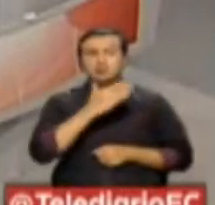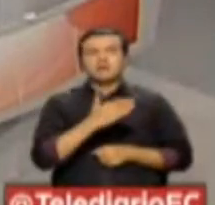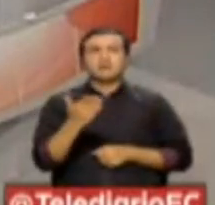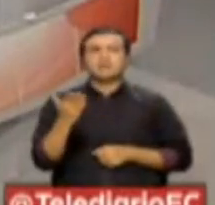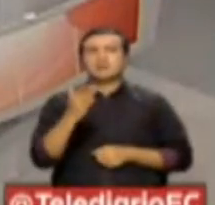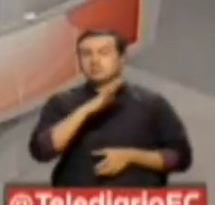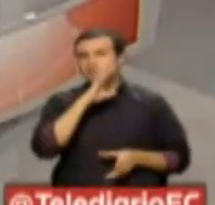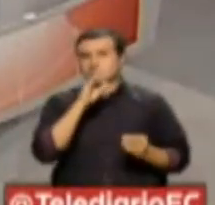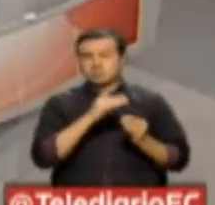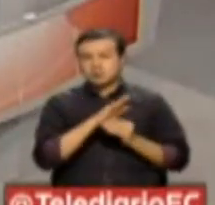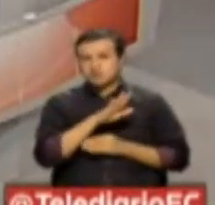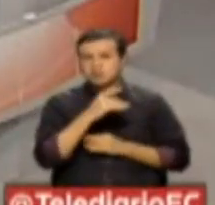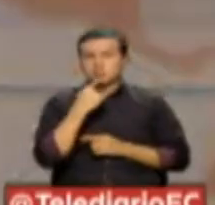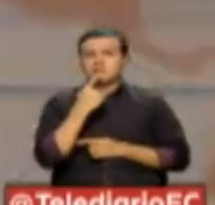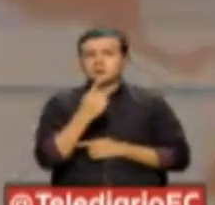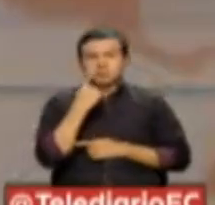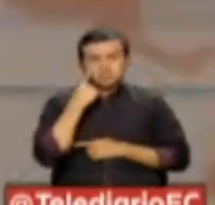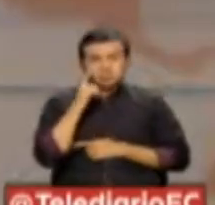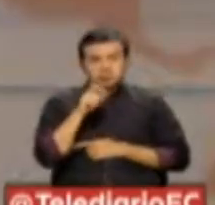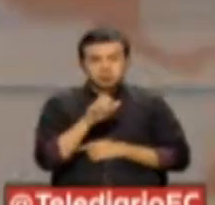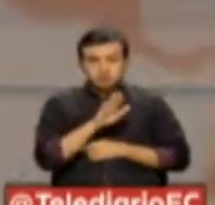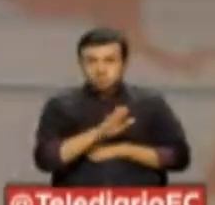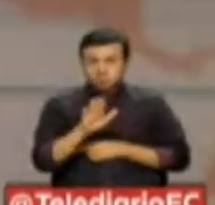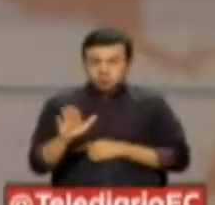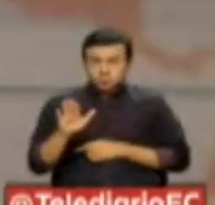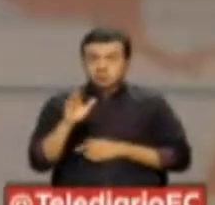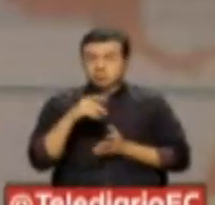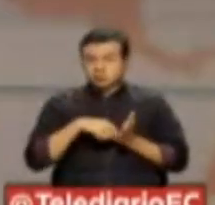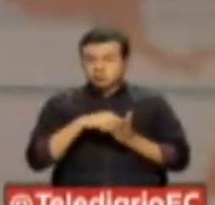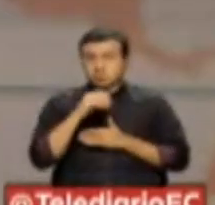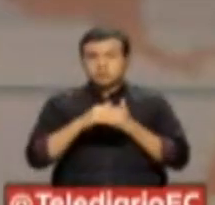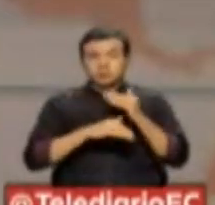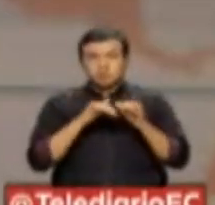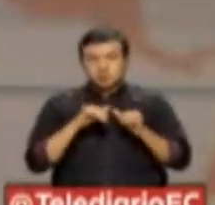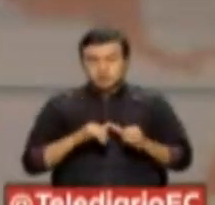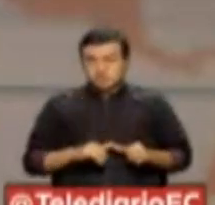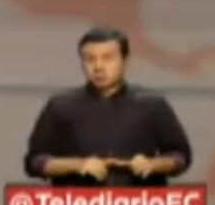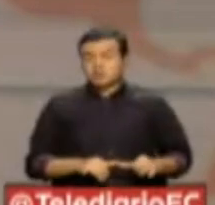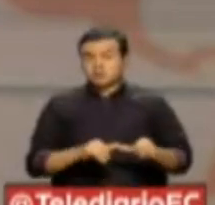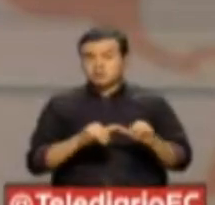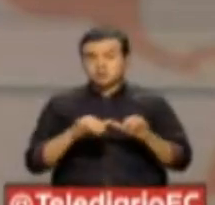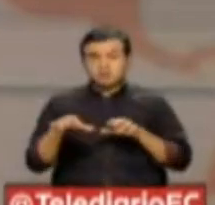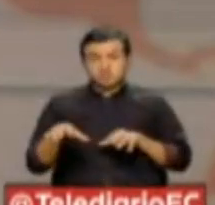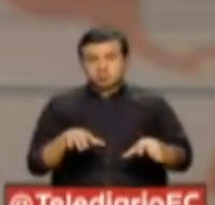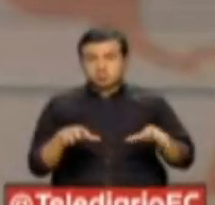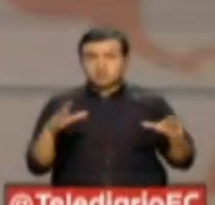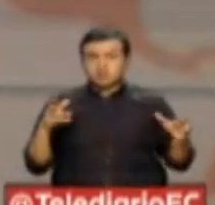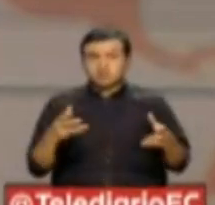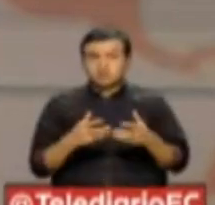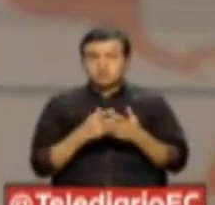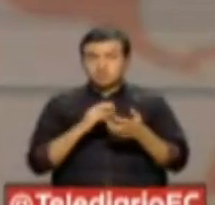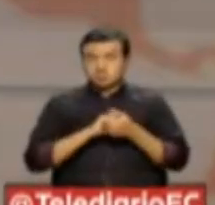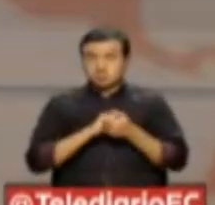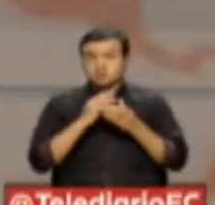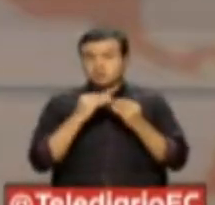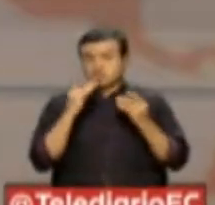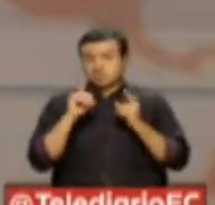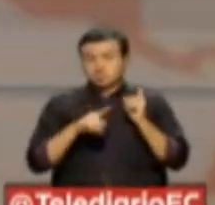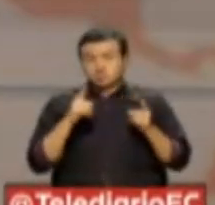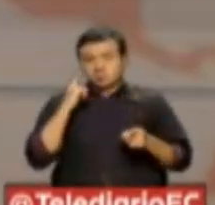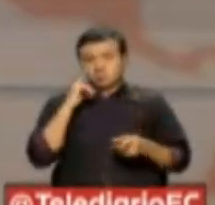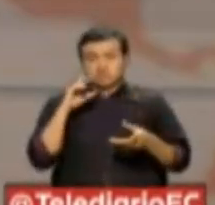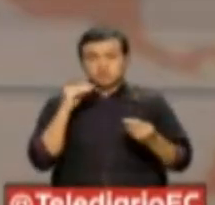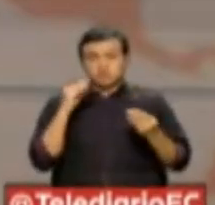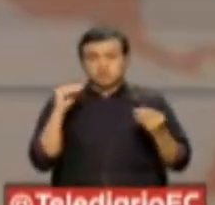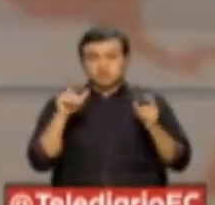traduce todo lo que usted es tradición es aquel que efectivamente surja de un proceso colectivo de coss no hay norma ciudadana y paul y hay muchos que están en la